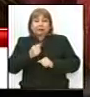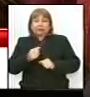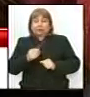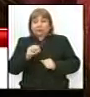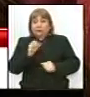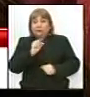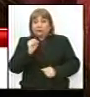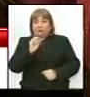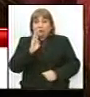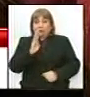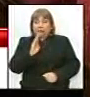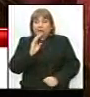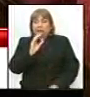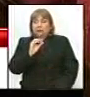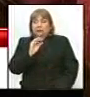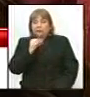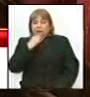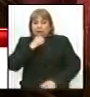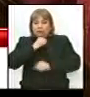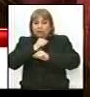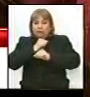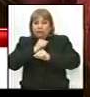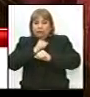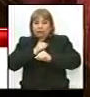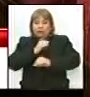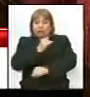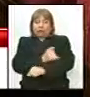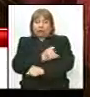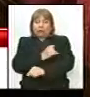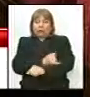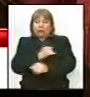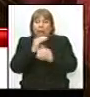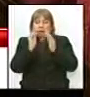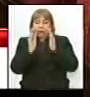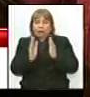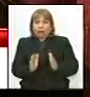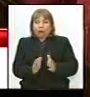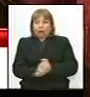subcomisión ha sido defender la institucionalidad